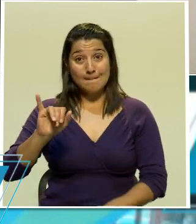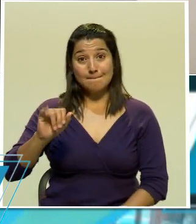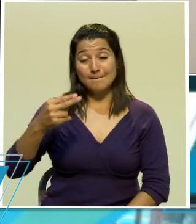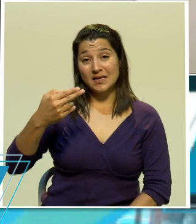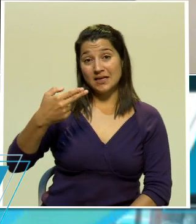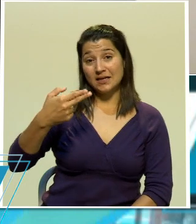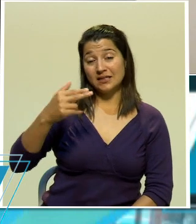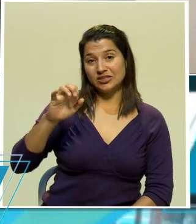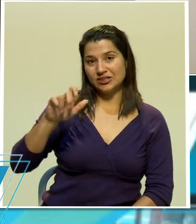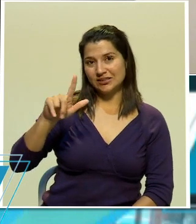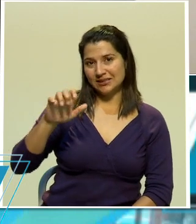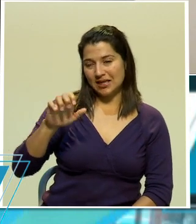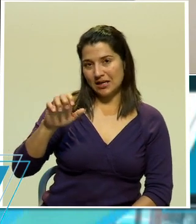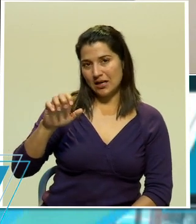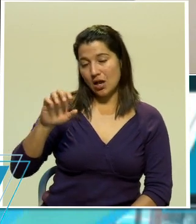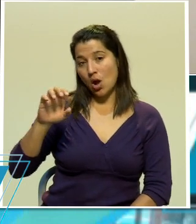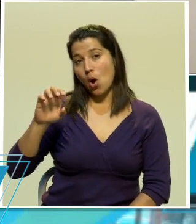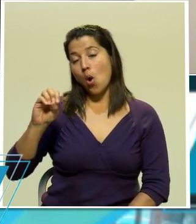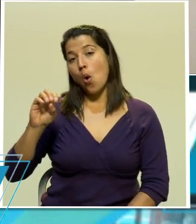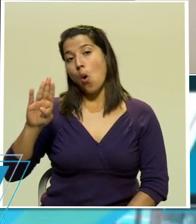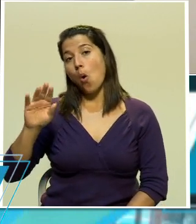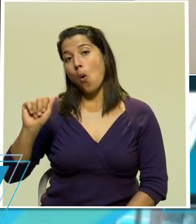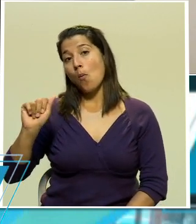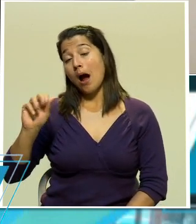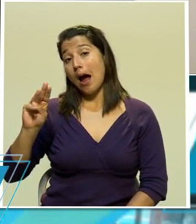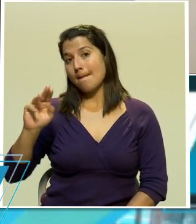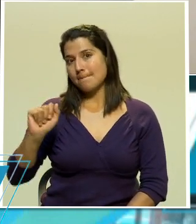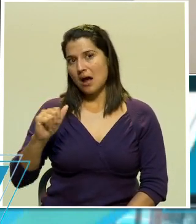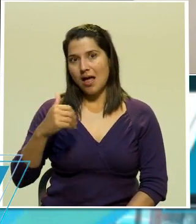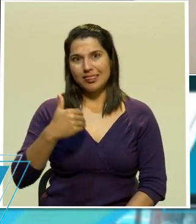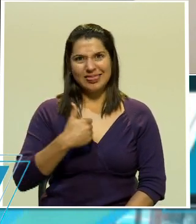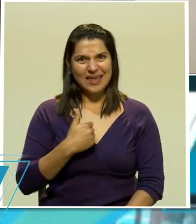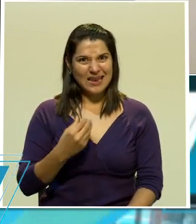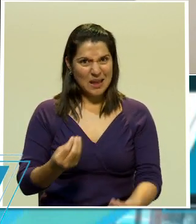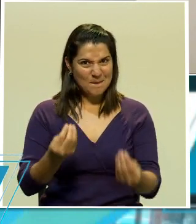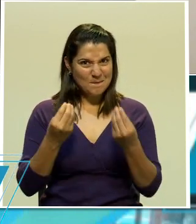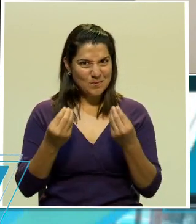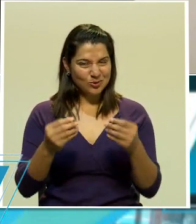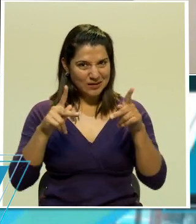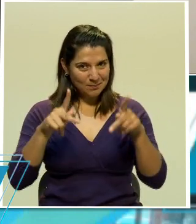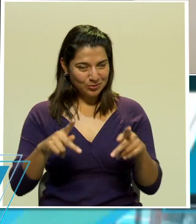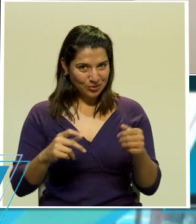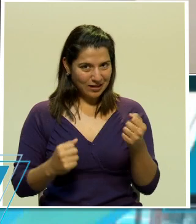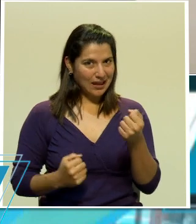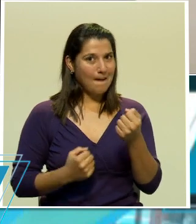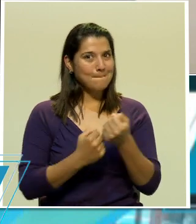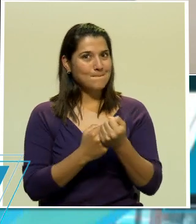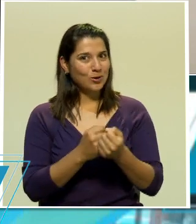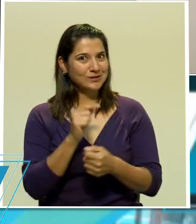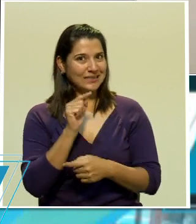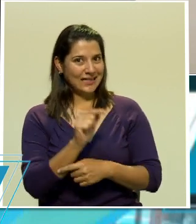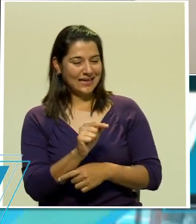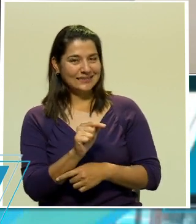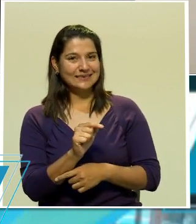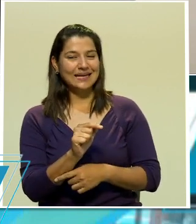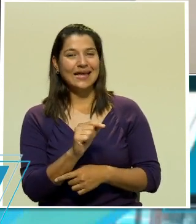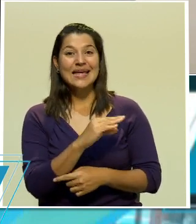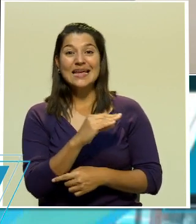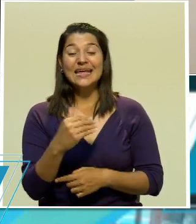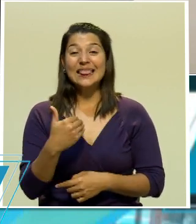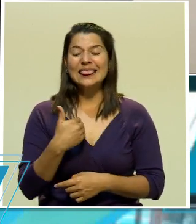tiene un potencial electoral gigante y tiene un motor fuera de borda